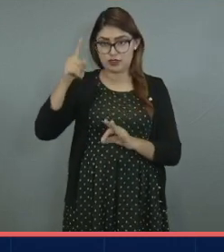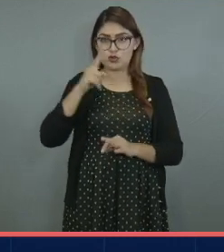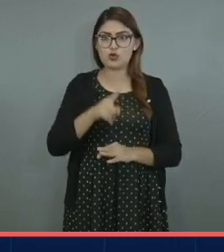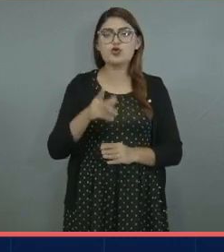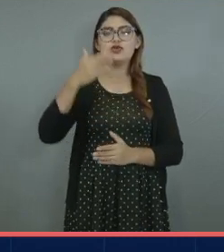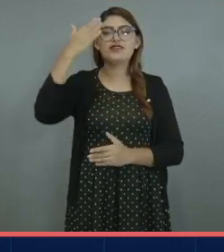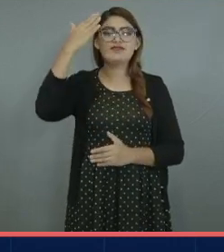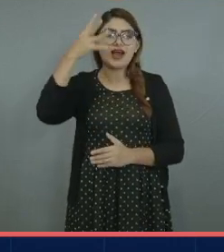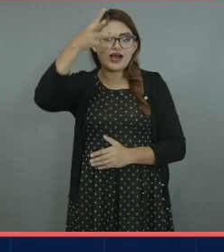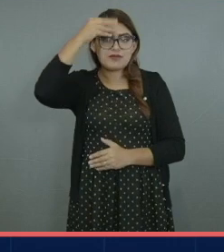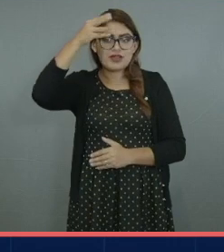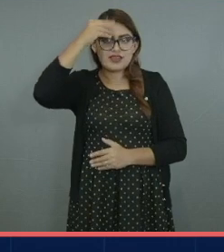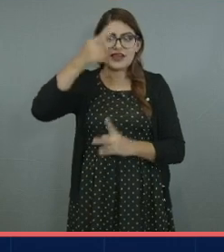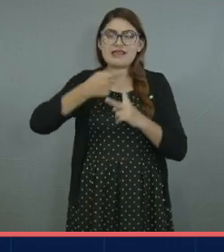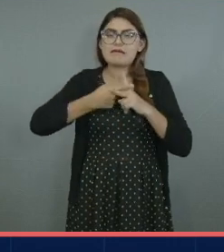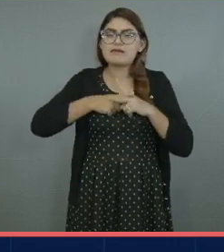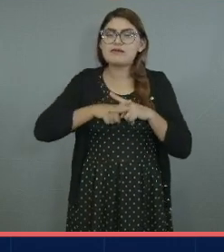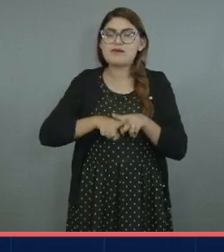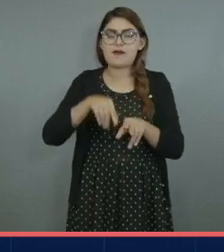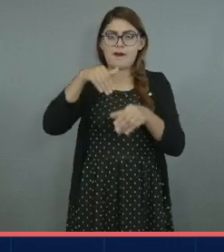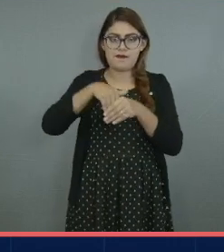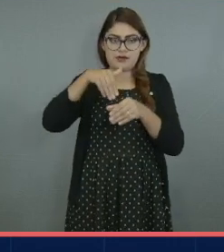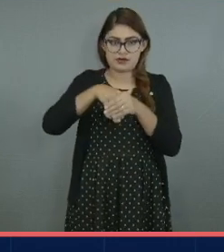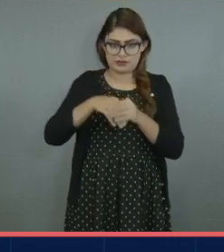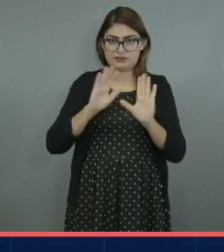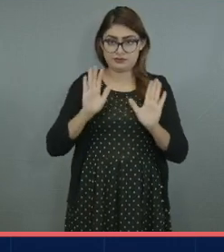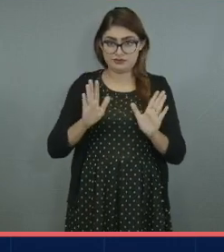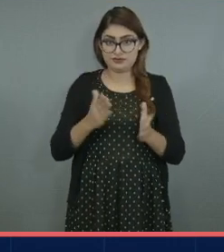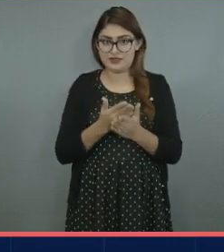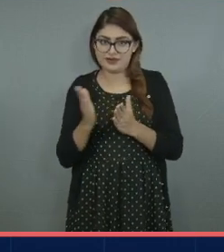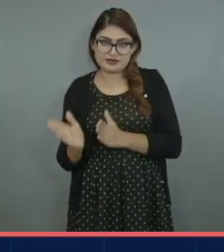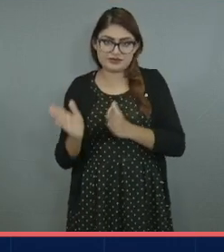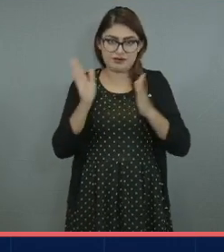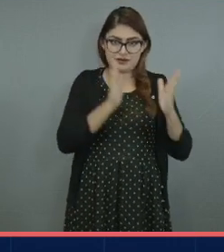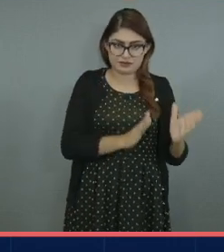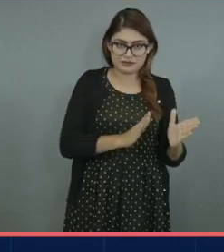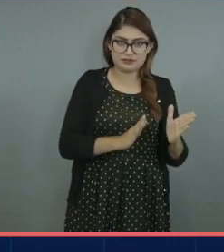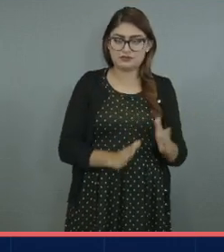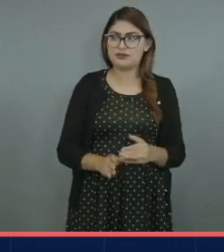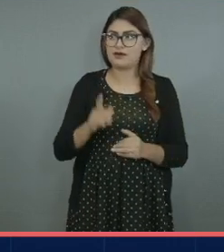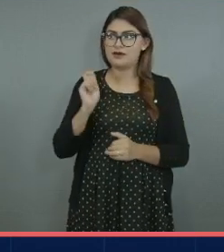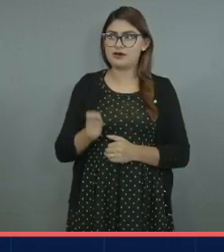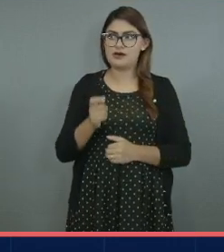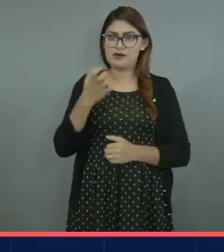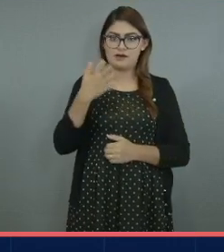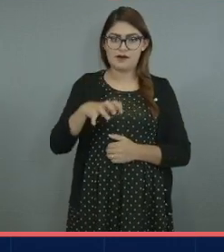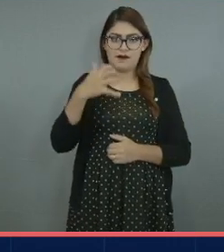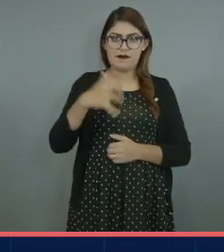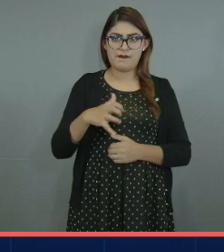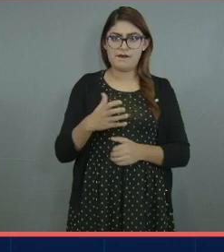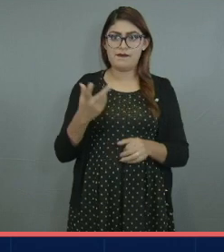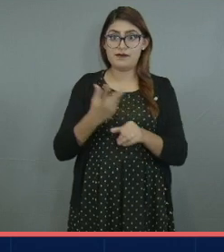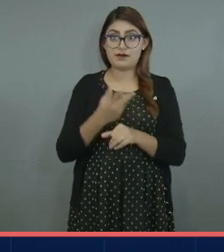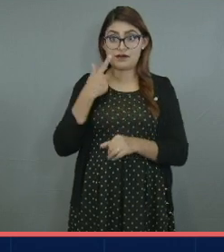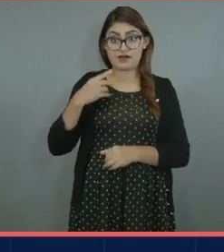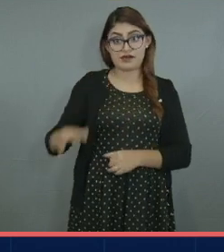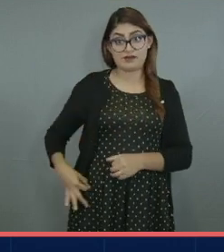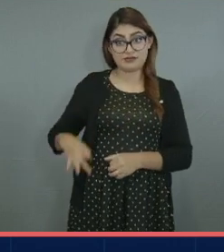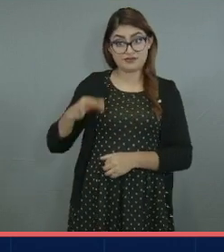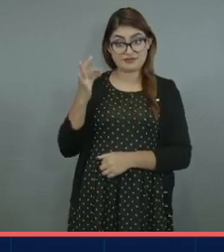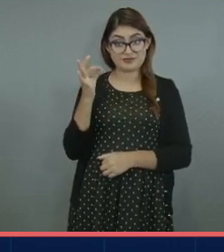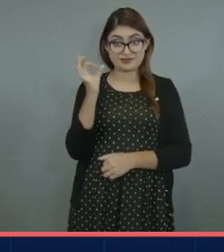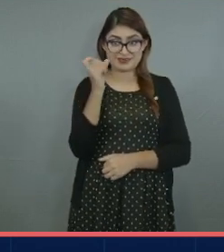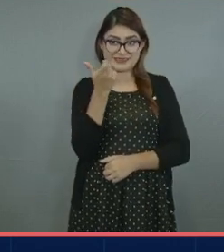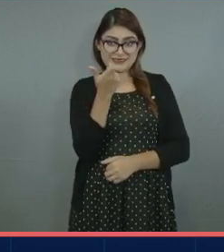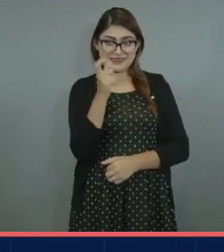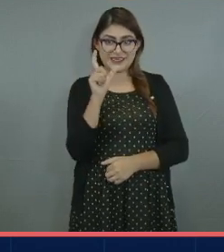conocer más? Pongan atención. Ahí les viene el reto de los 10 pesos. Híjole, qué casualidad, miren. Una monedita de los